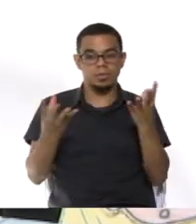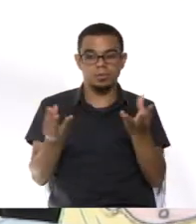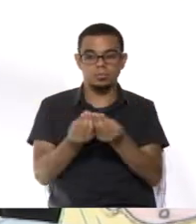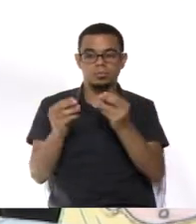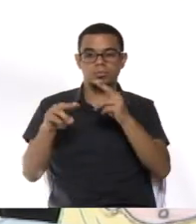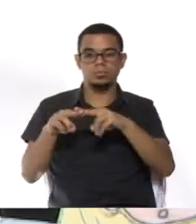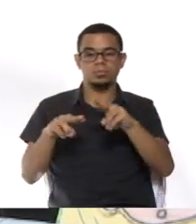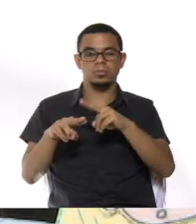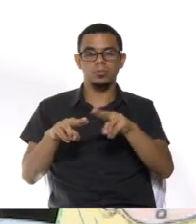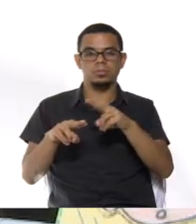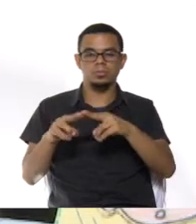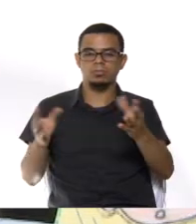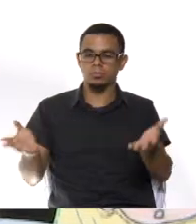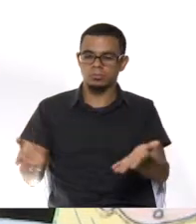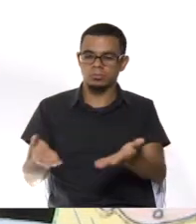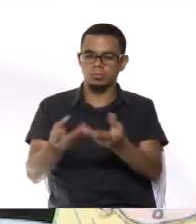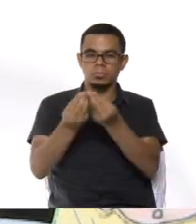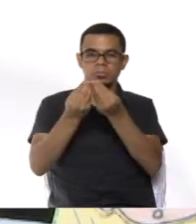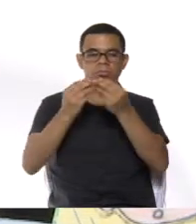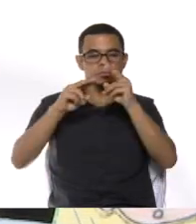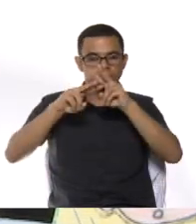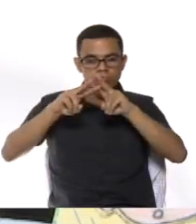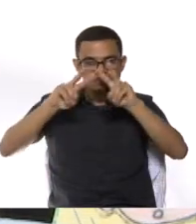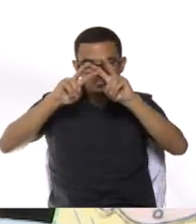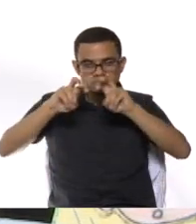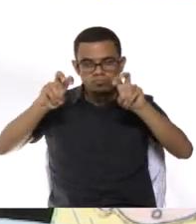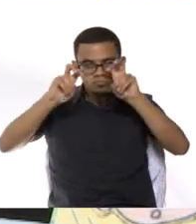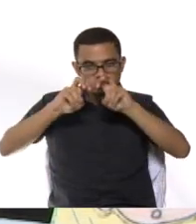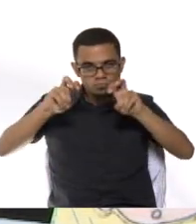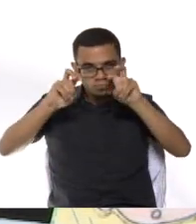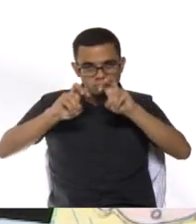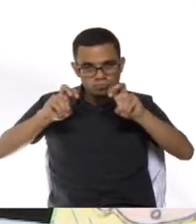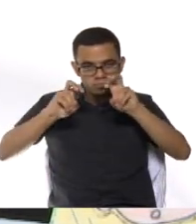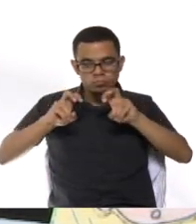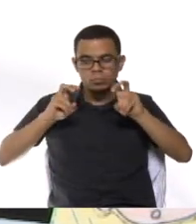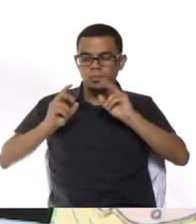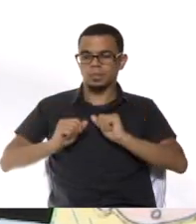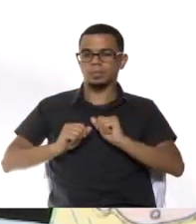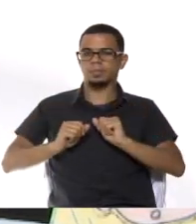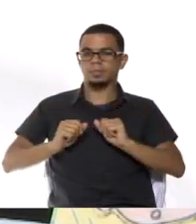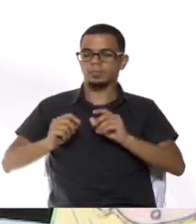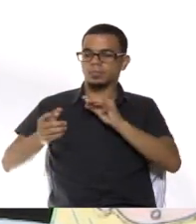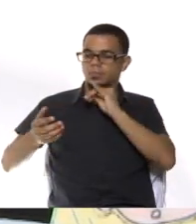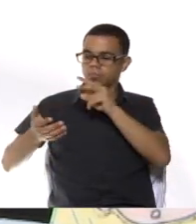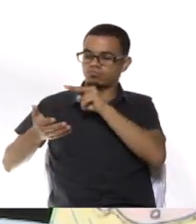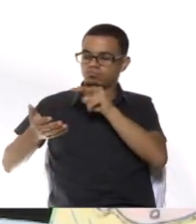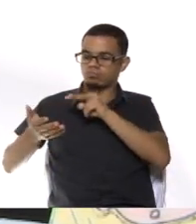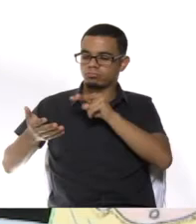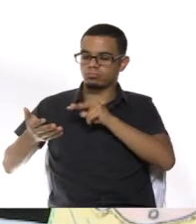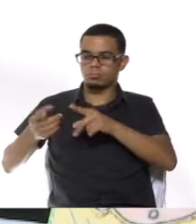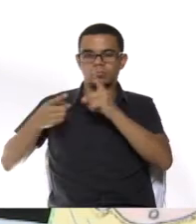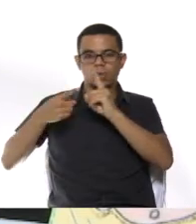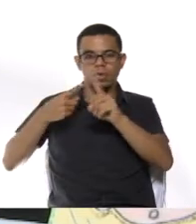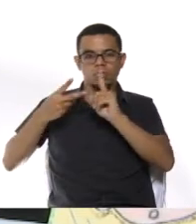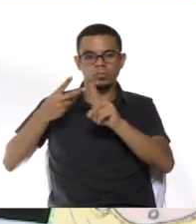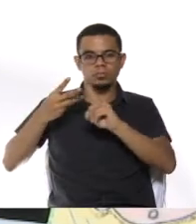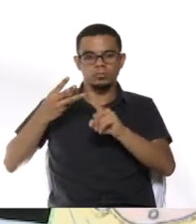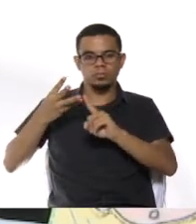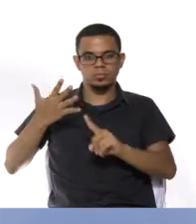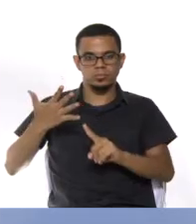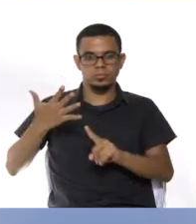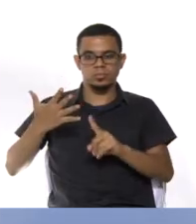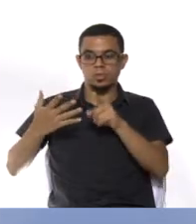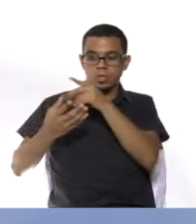y nuestras niñas vamos a investigar los tipos de texto, o podemos elaborar un texto por familia, por grupo, por